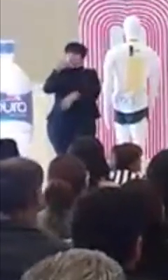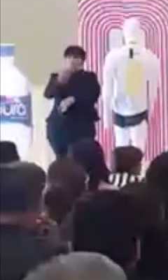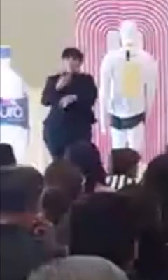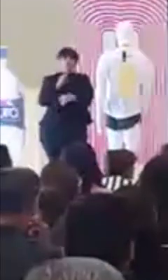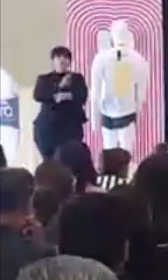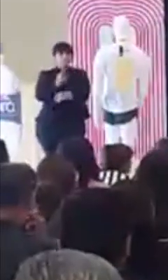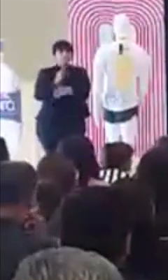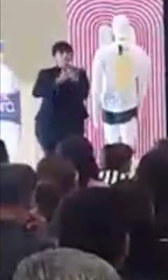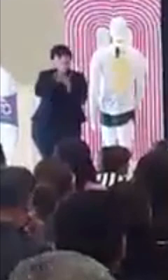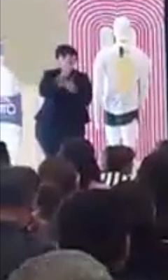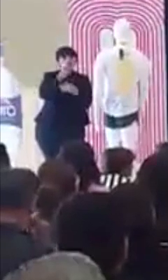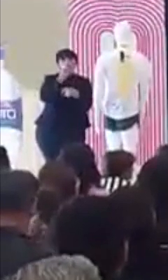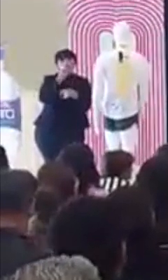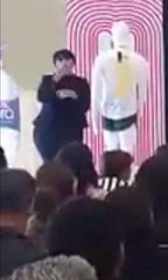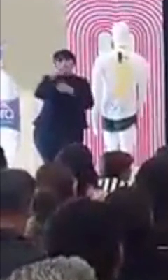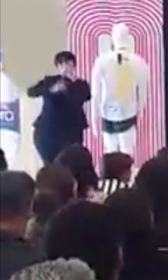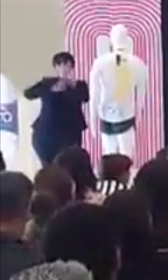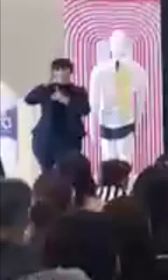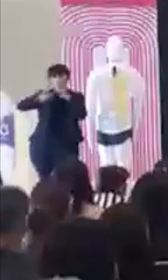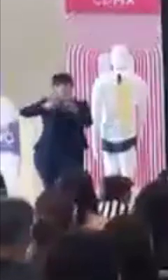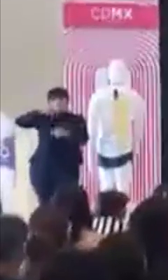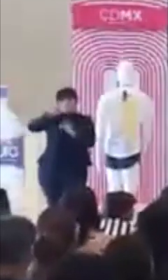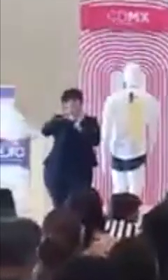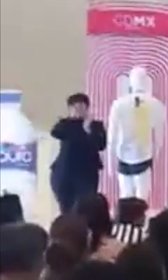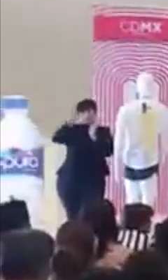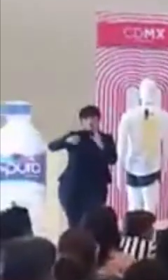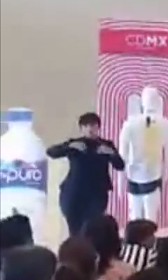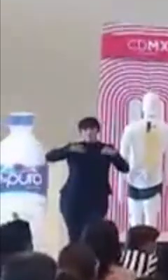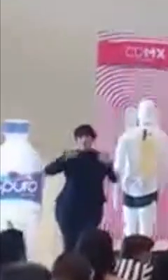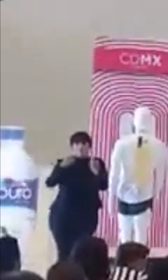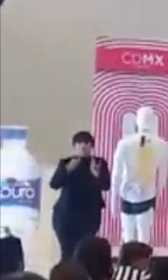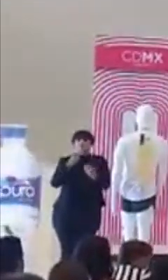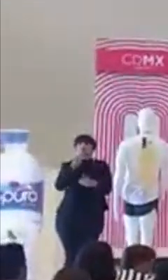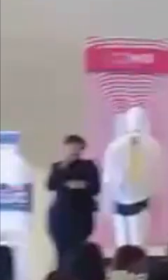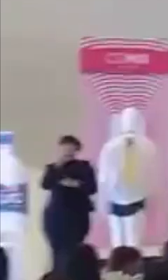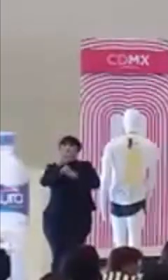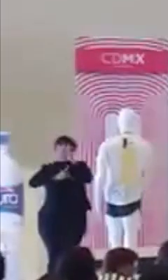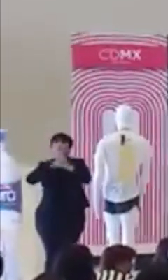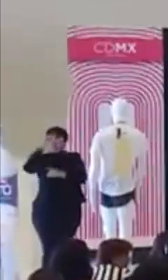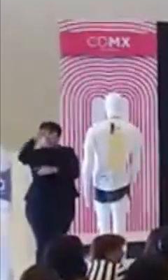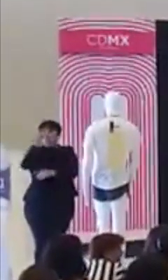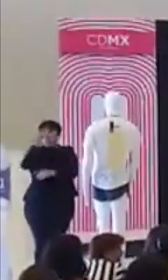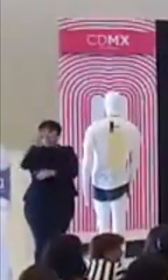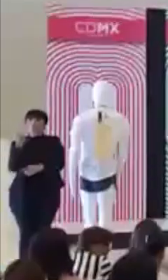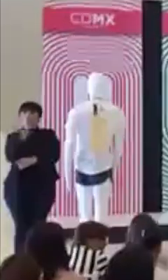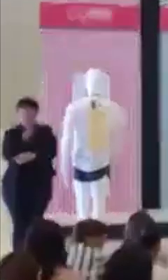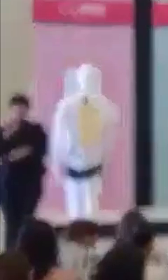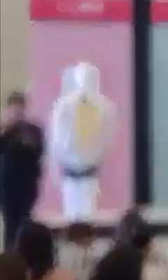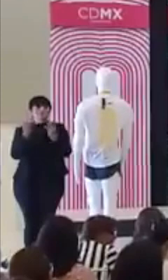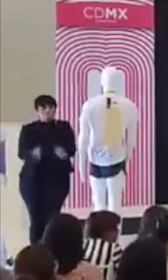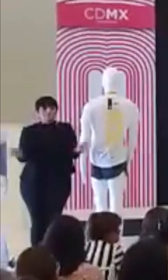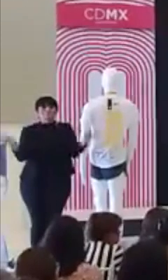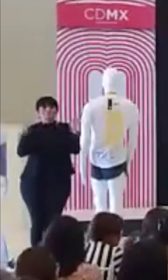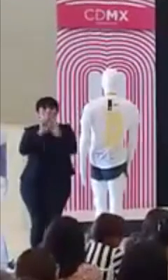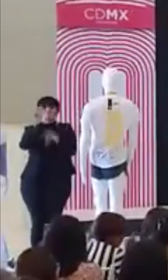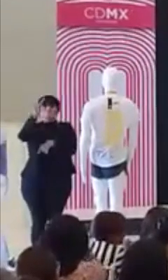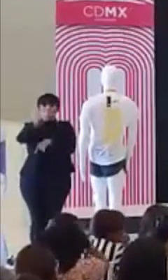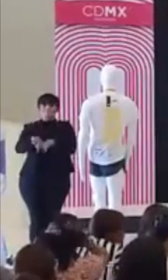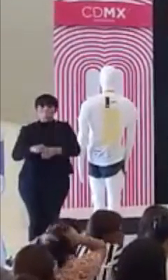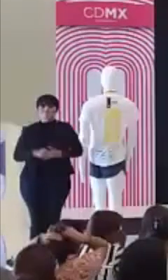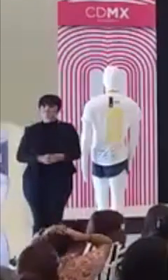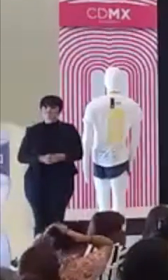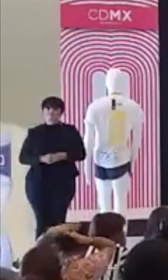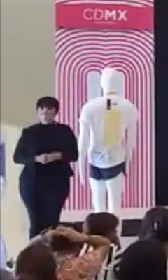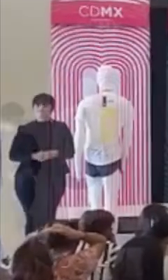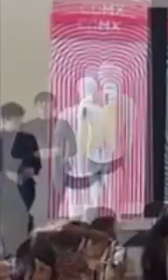su parte que brasil hace especialista en carreras de fondo destacó la labor que han hecho los organizadores para hacer de este certamen uno de los mejores del